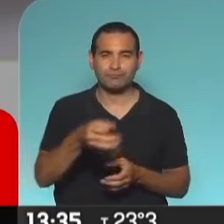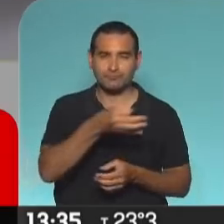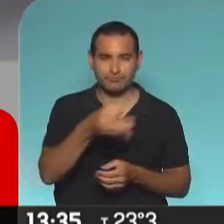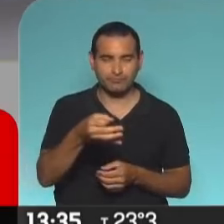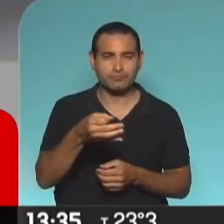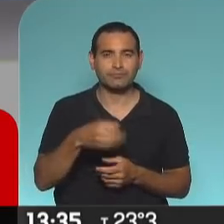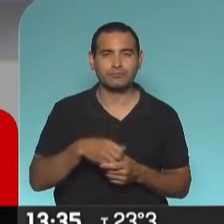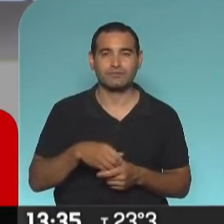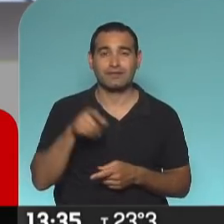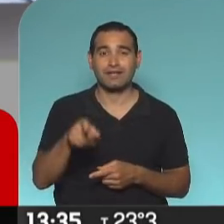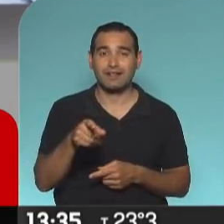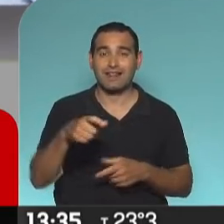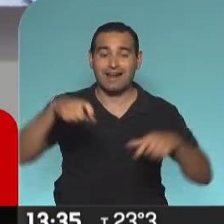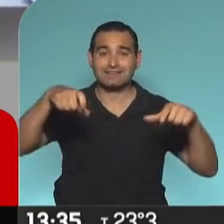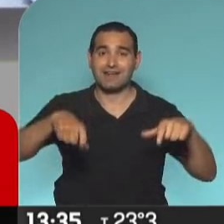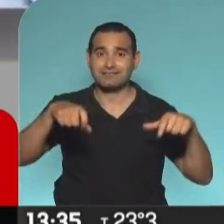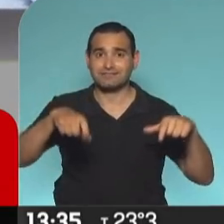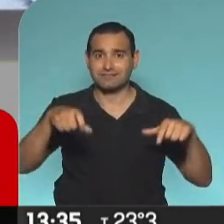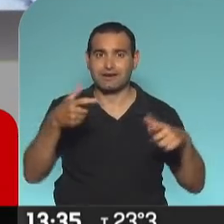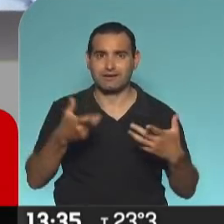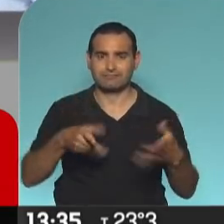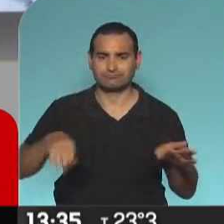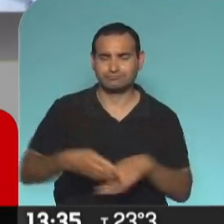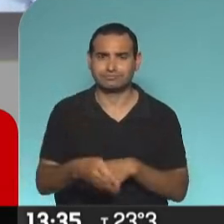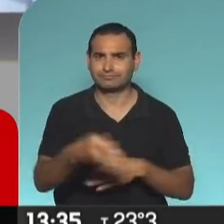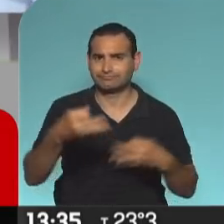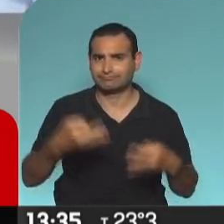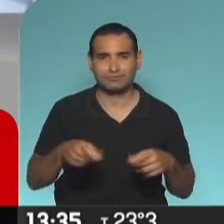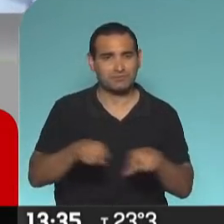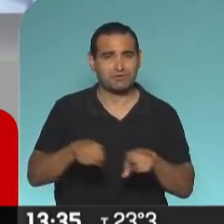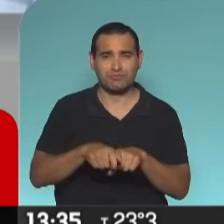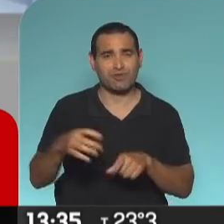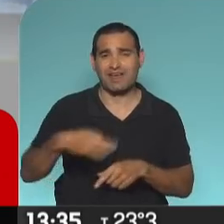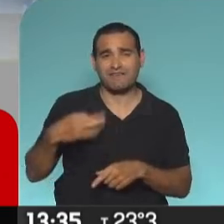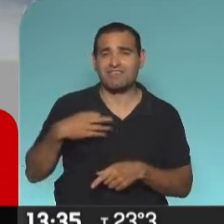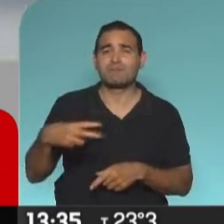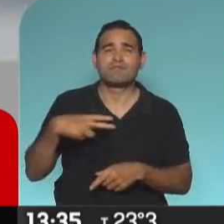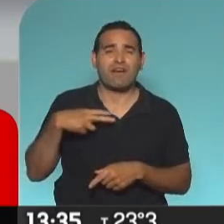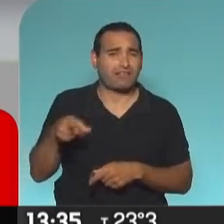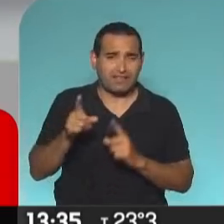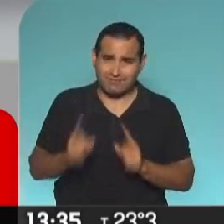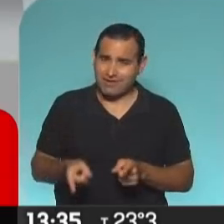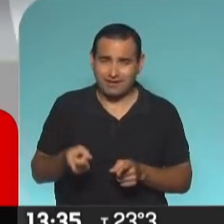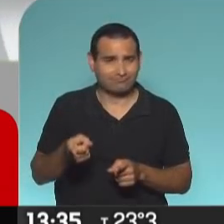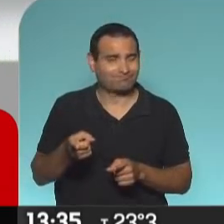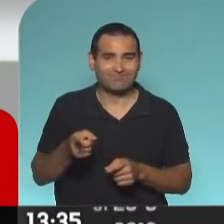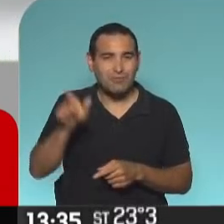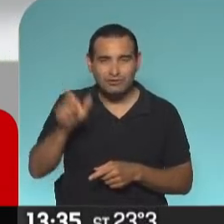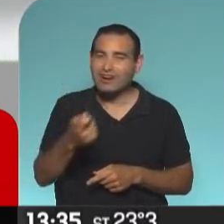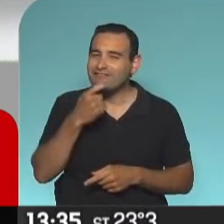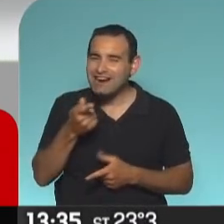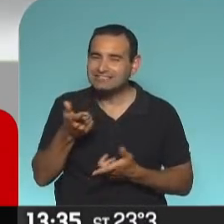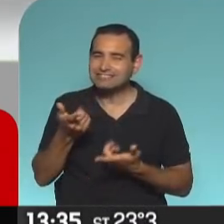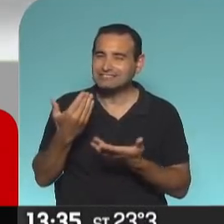era de intratable en la cancha, con la pelota, Sí. era intratable en su vida personal. No es que tuvo